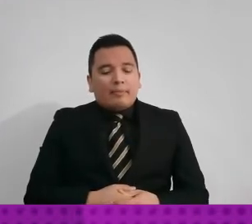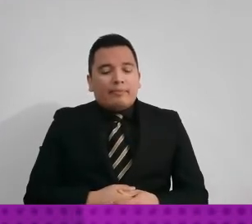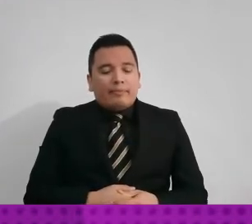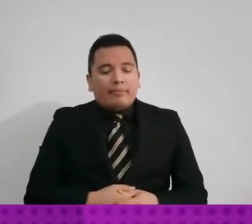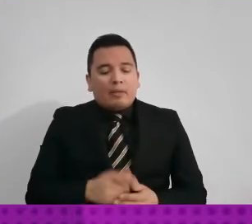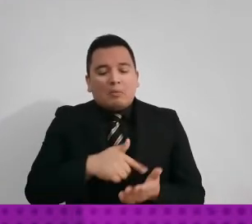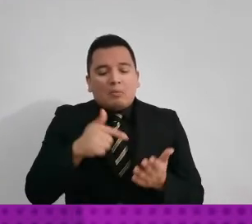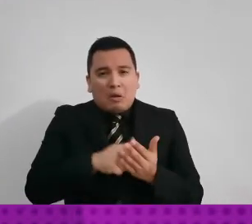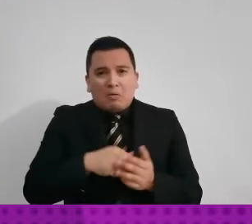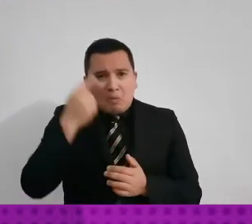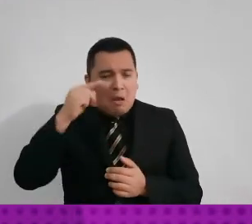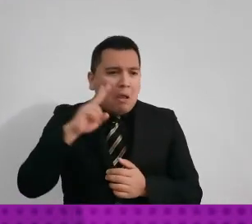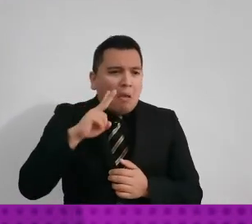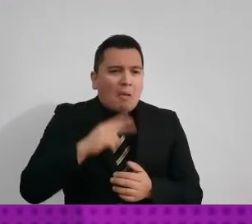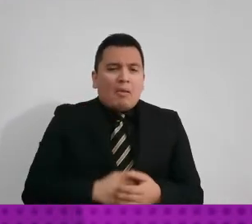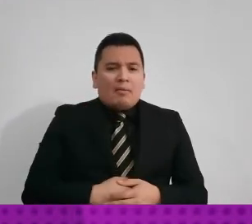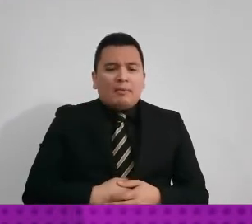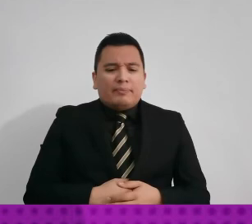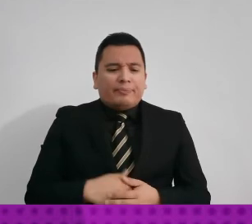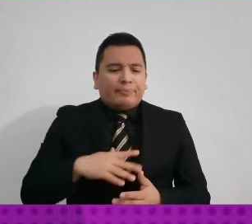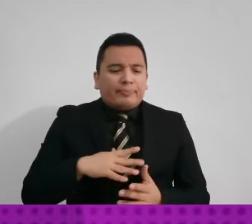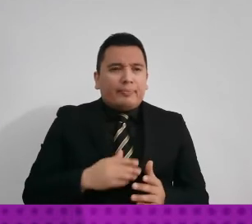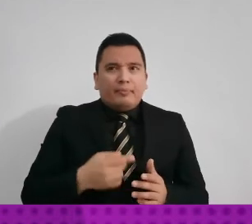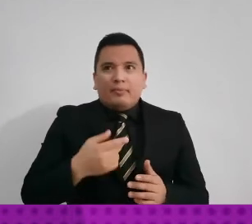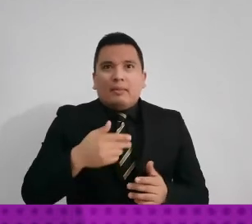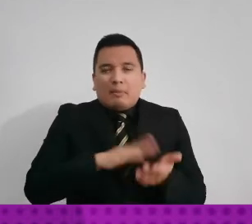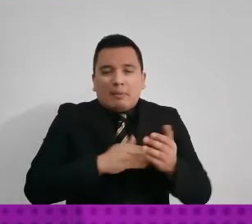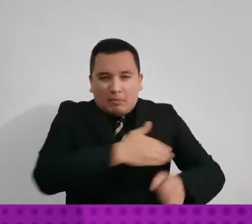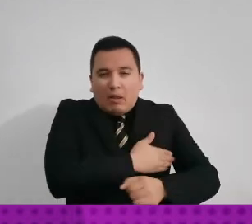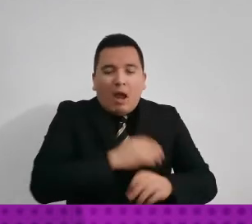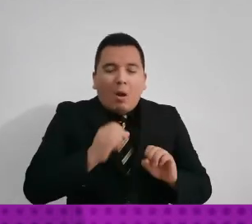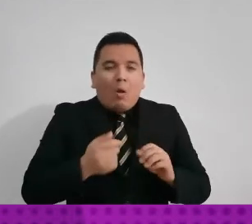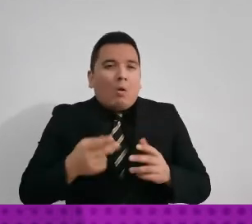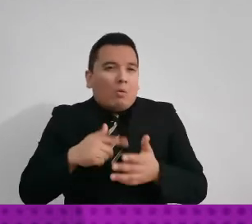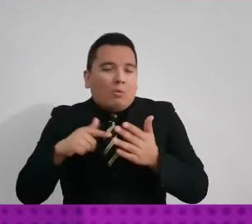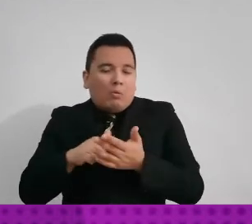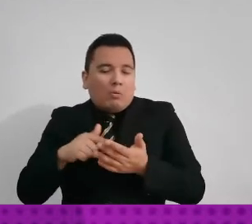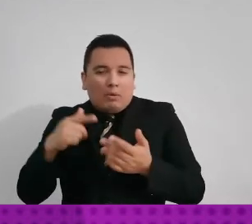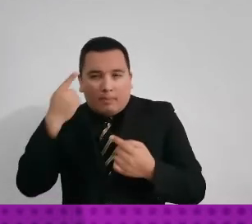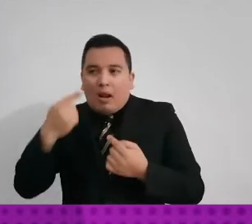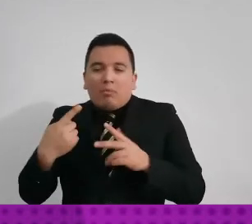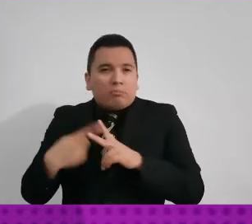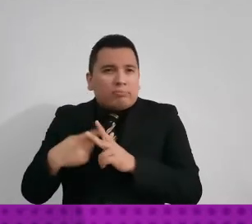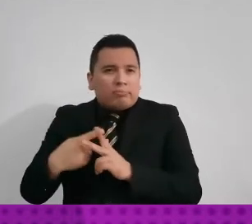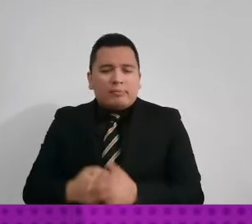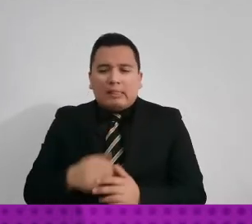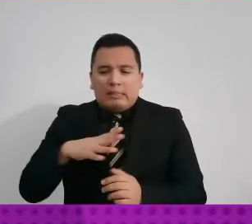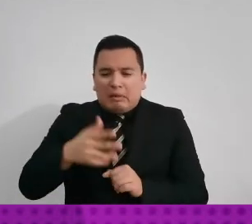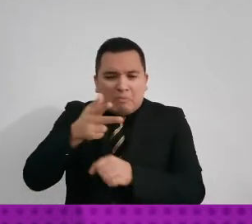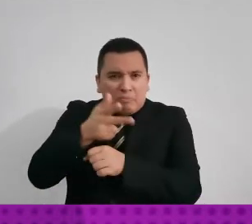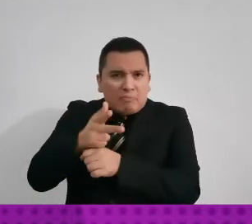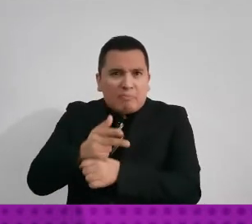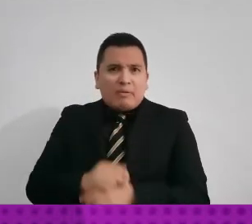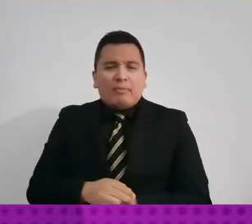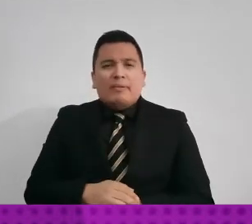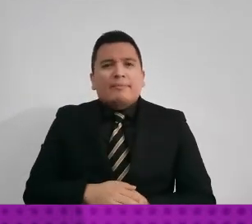cada uno de los comités municipales, en el lugar donde se instalan las bodegas, en la sala de sesiones donde se llevan a cabo los